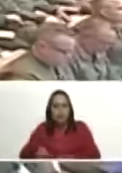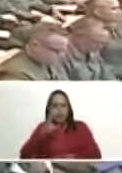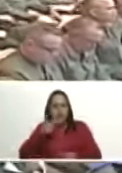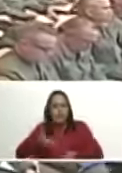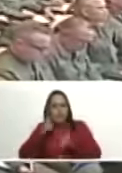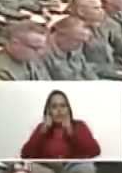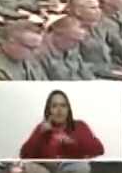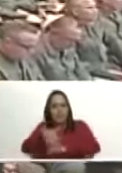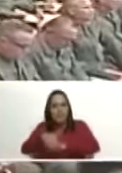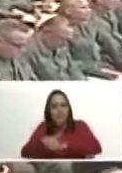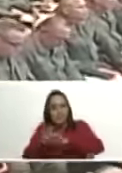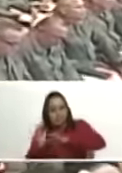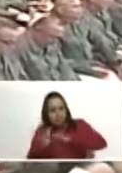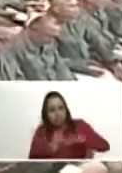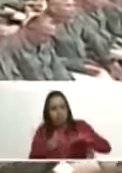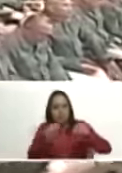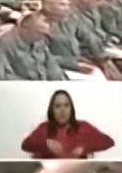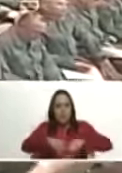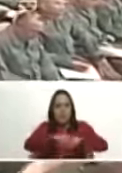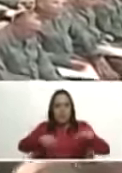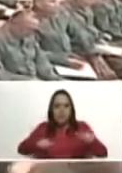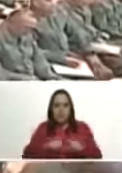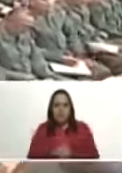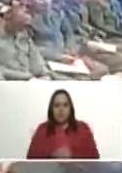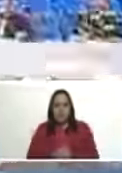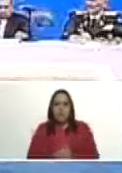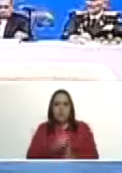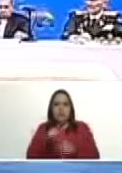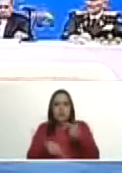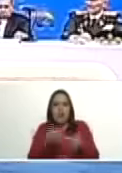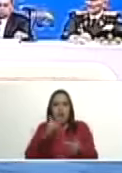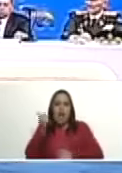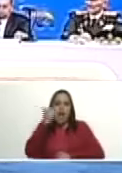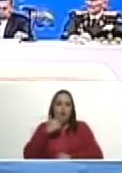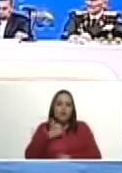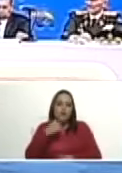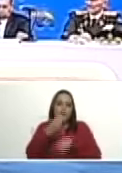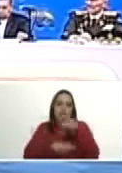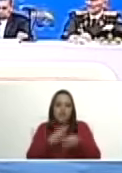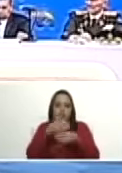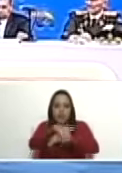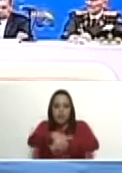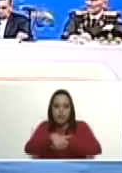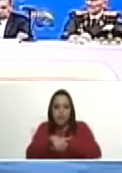británicos fue de inmediato violado por la Gran Bretaña